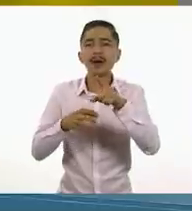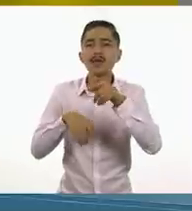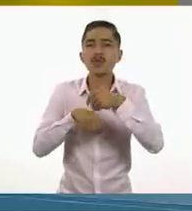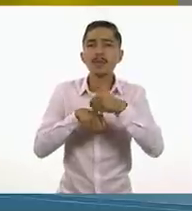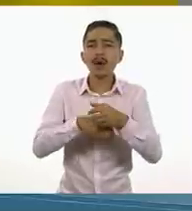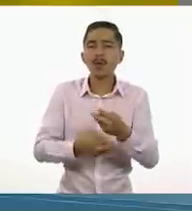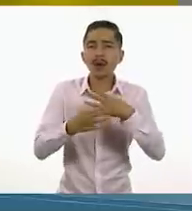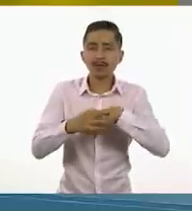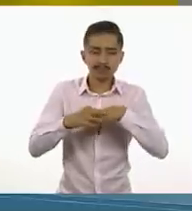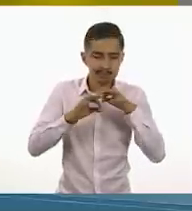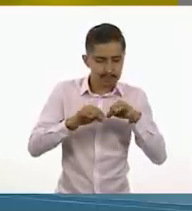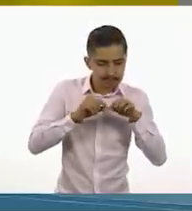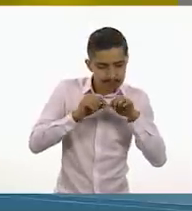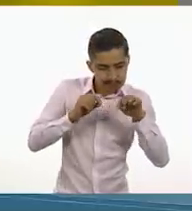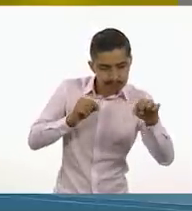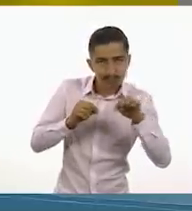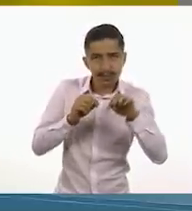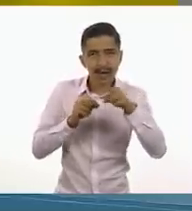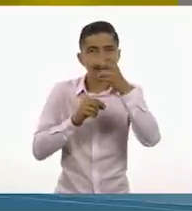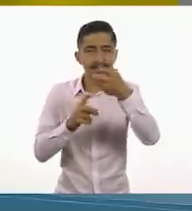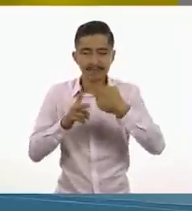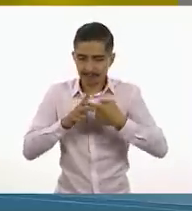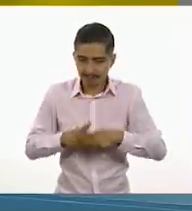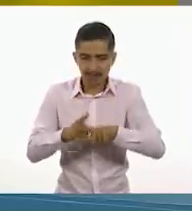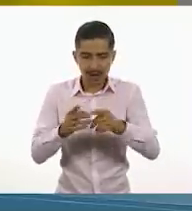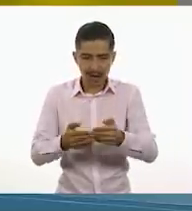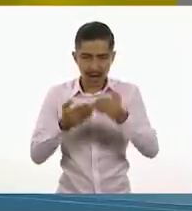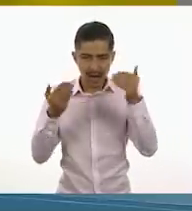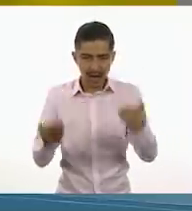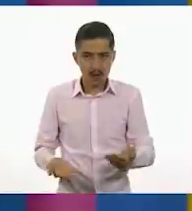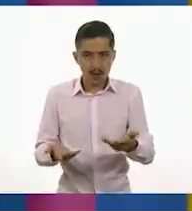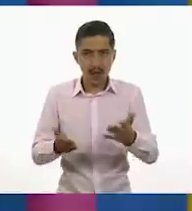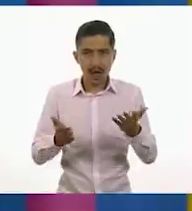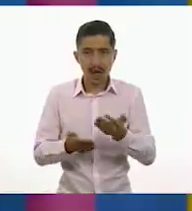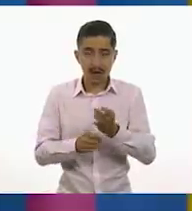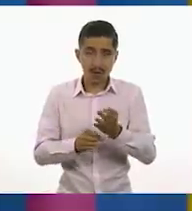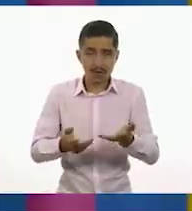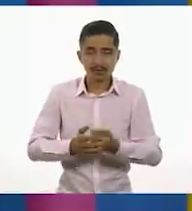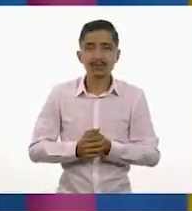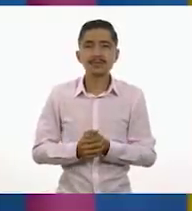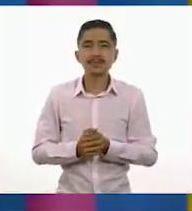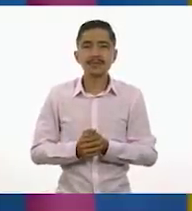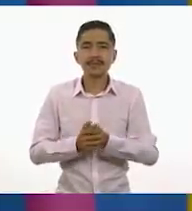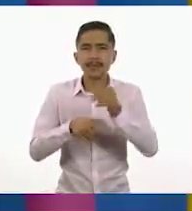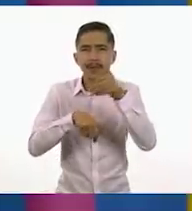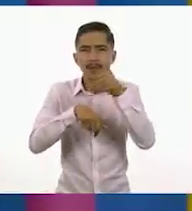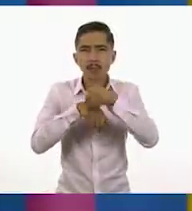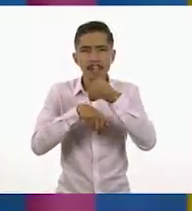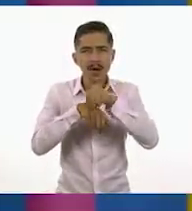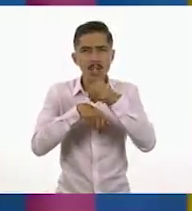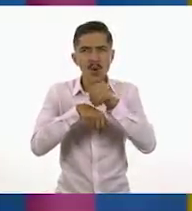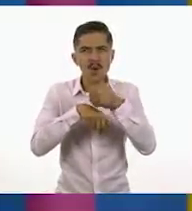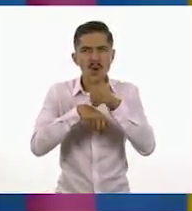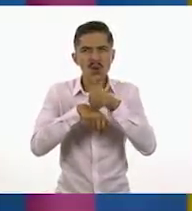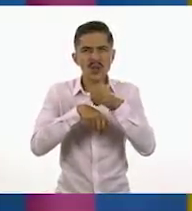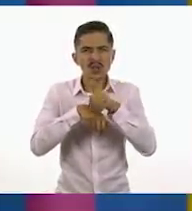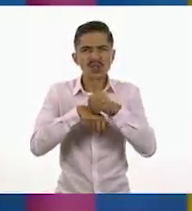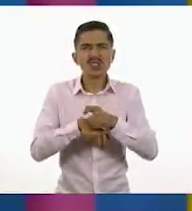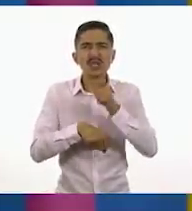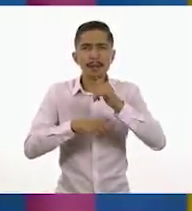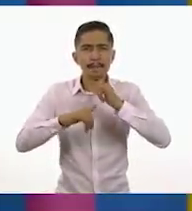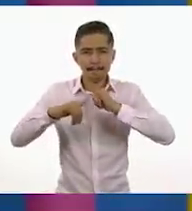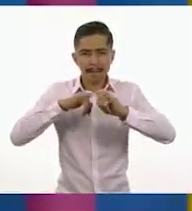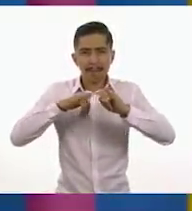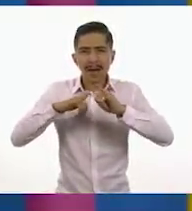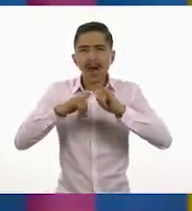numérica, sobre la que comenzaremos a trabajar ya en esta sesión. Perfecto. Son los numeritos, si mal no recuerdo, que aparecen en los mapas